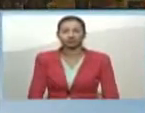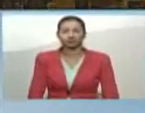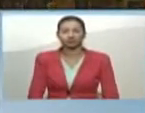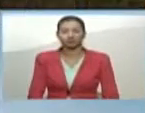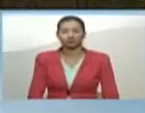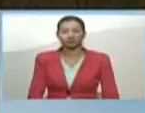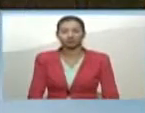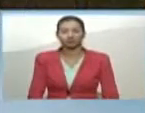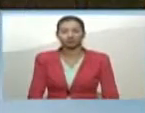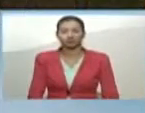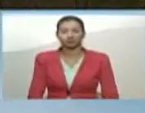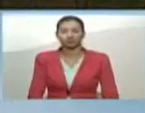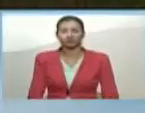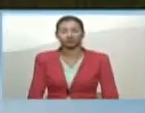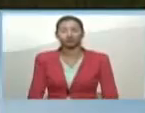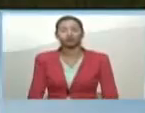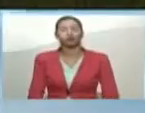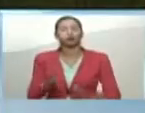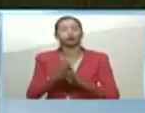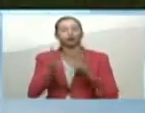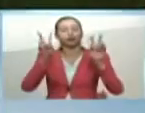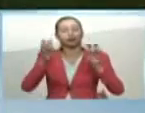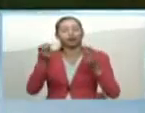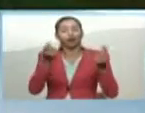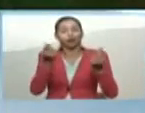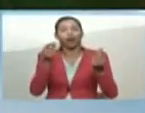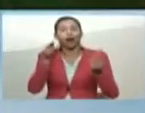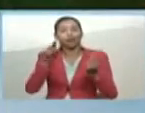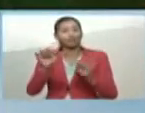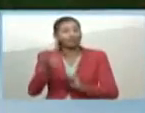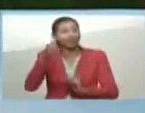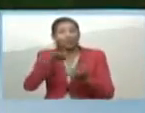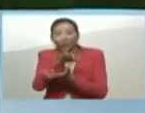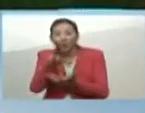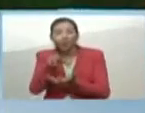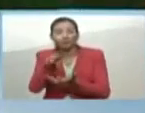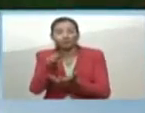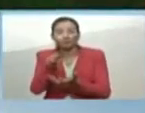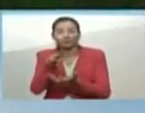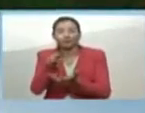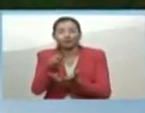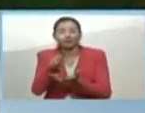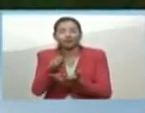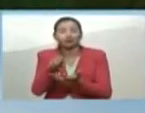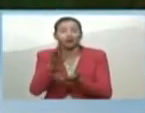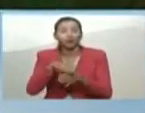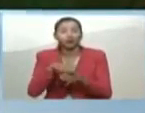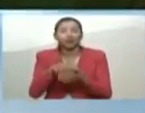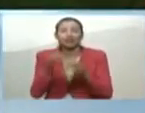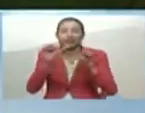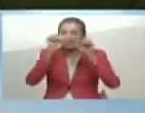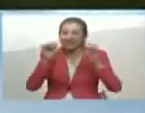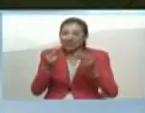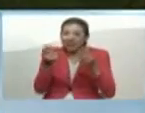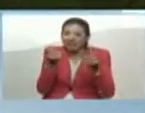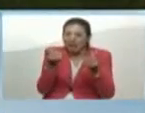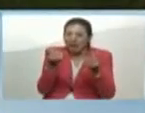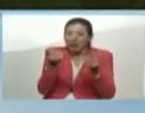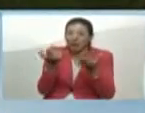En el terreno de la economía es donde está el ataque principal del capitalismo, tanto de su